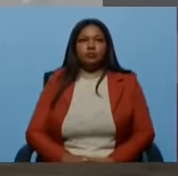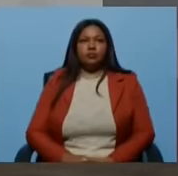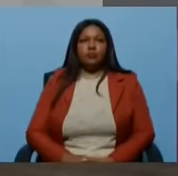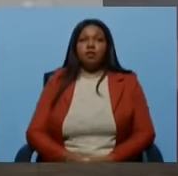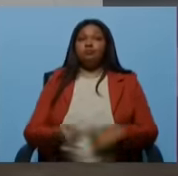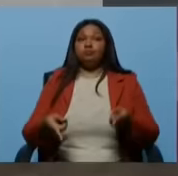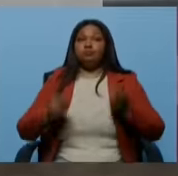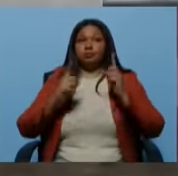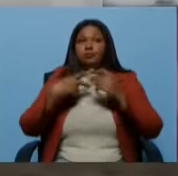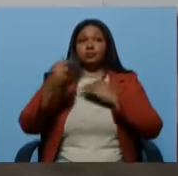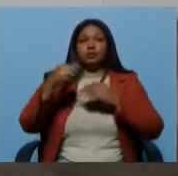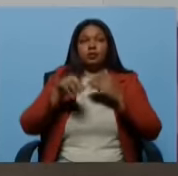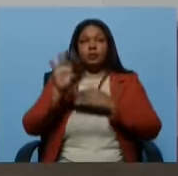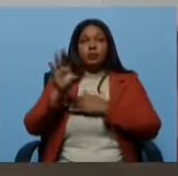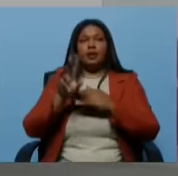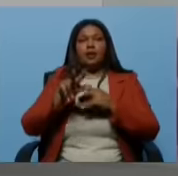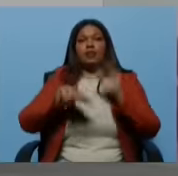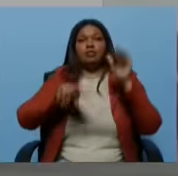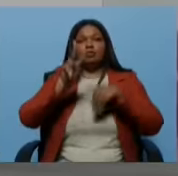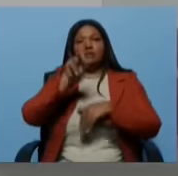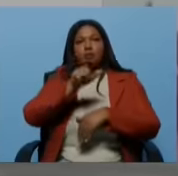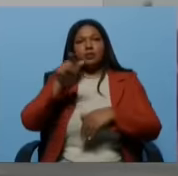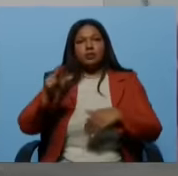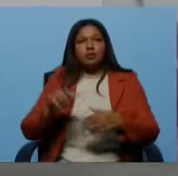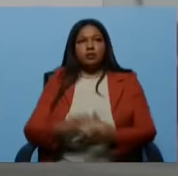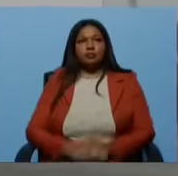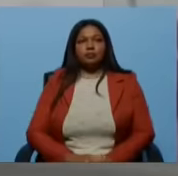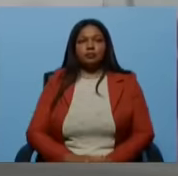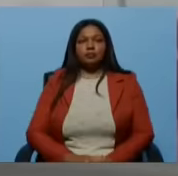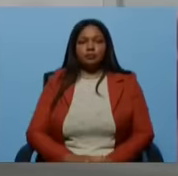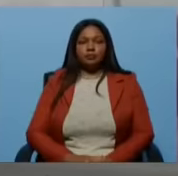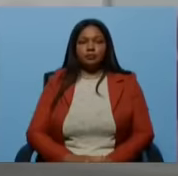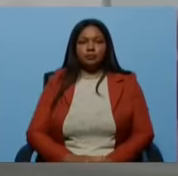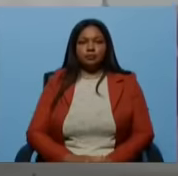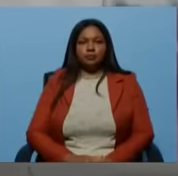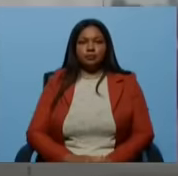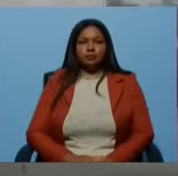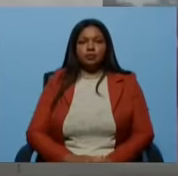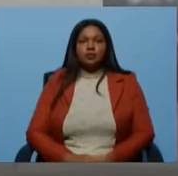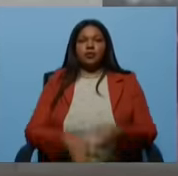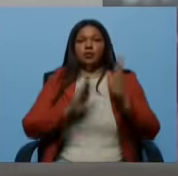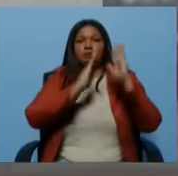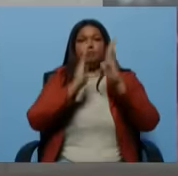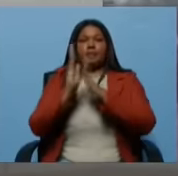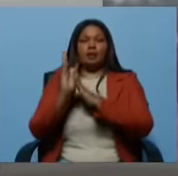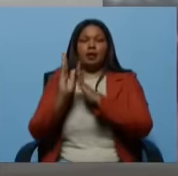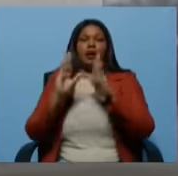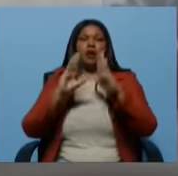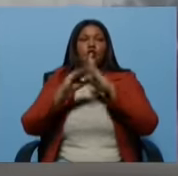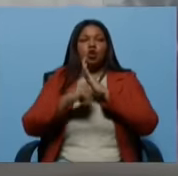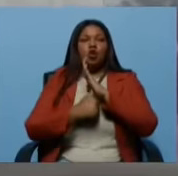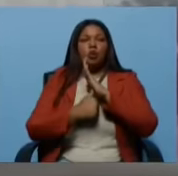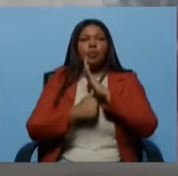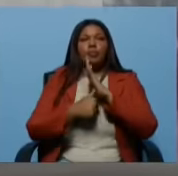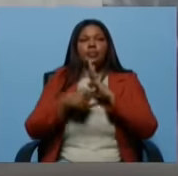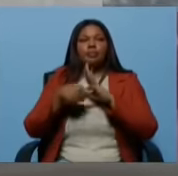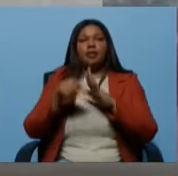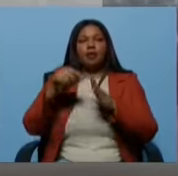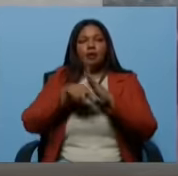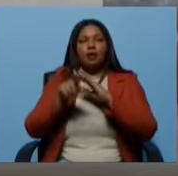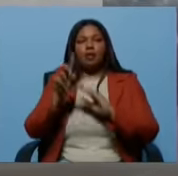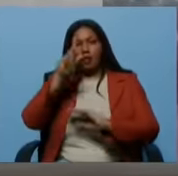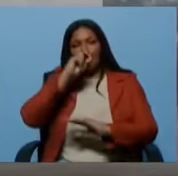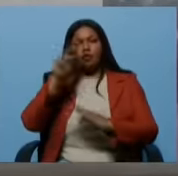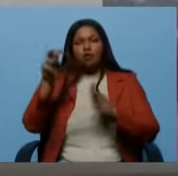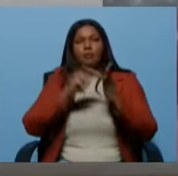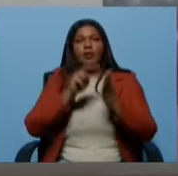autorización de salida del país de los 12 tripulantes. Seguimos hablando con ustedes de esta cronología del robo de nuestro avión de Entrasur, que ocurrió en el año 2022 y